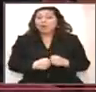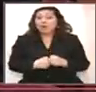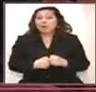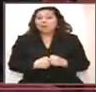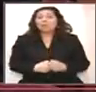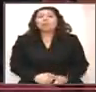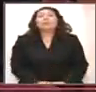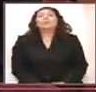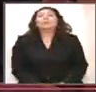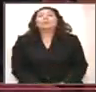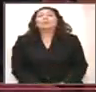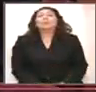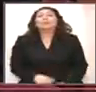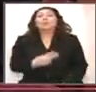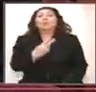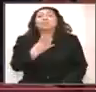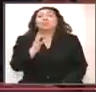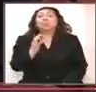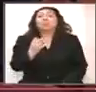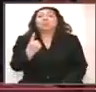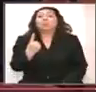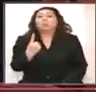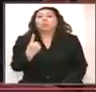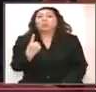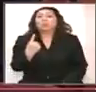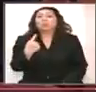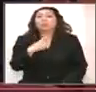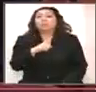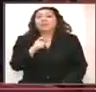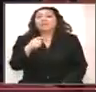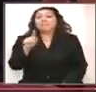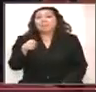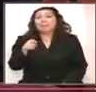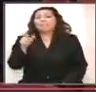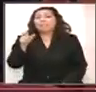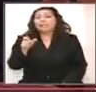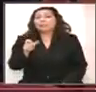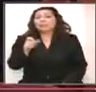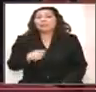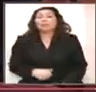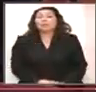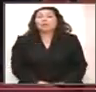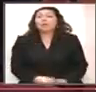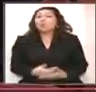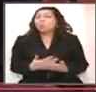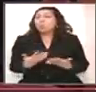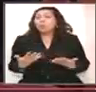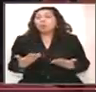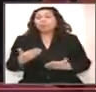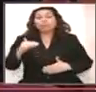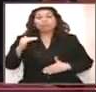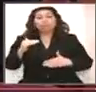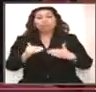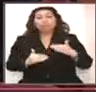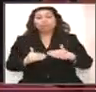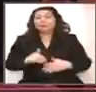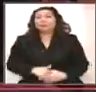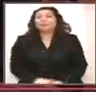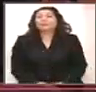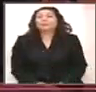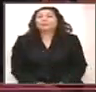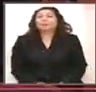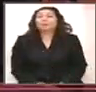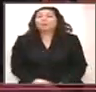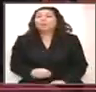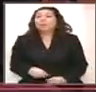que la tasa de homicidios era de 24.1 por 100.000 habitantes. no habíamos estandarizado las variables de